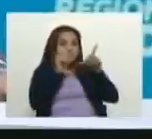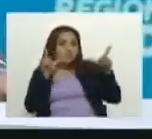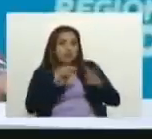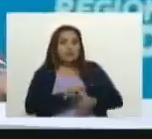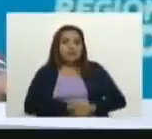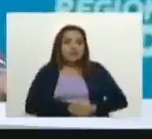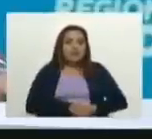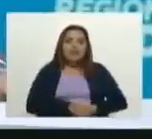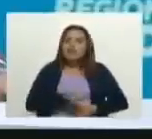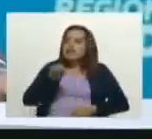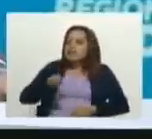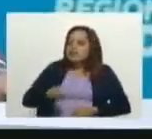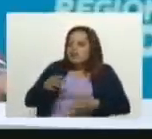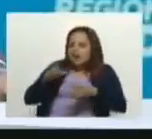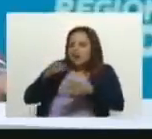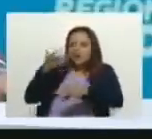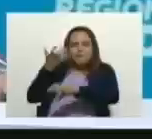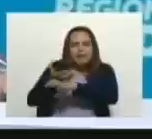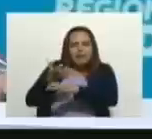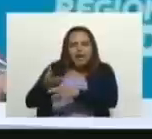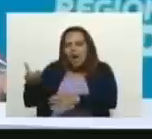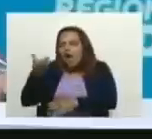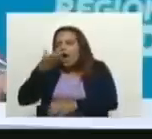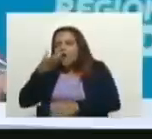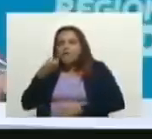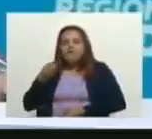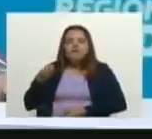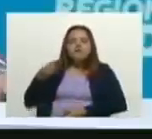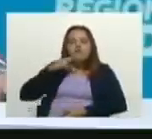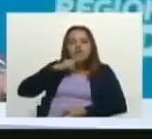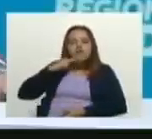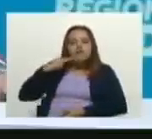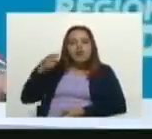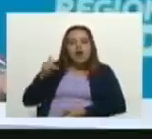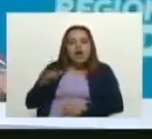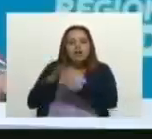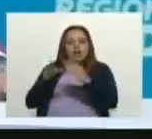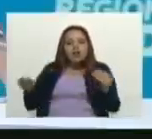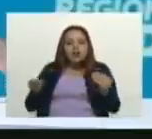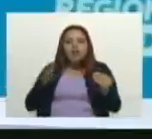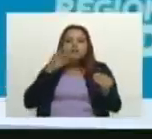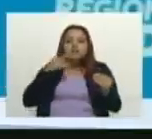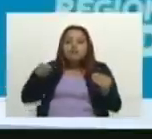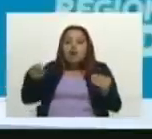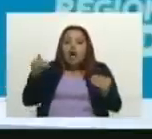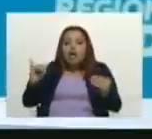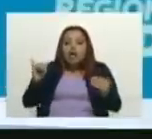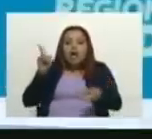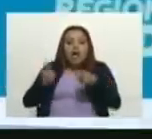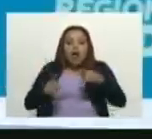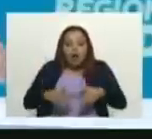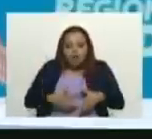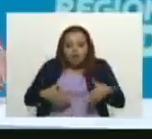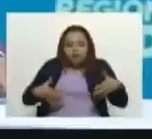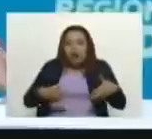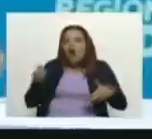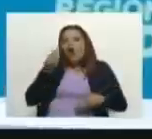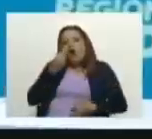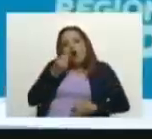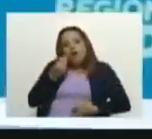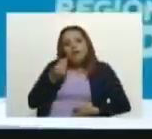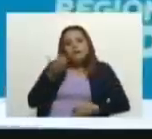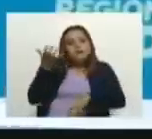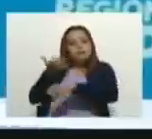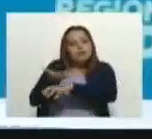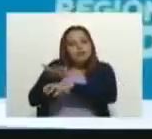Piña es exquisita, chico, y la piña sirve para todo. La piña sirve, bueno, cuando usted tiene alguna inflamación, come piña.